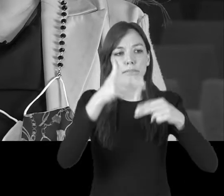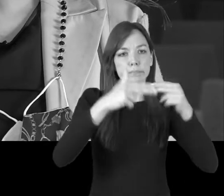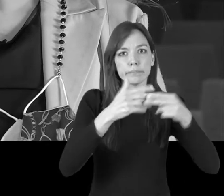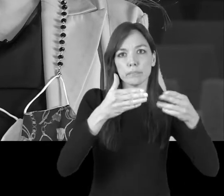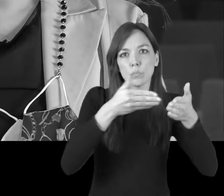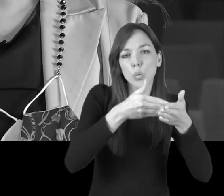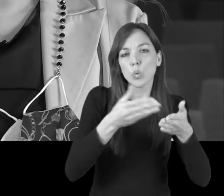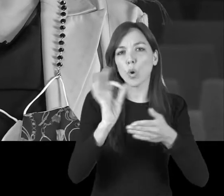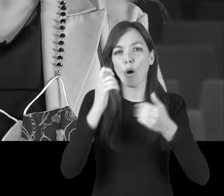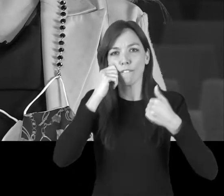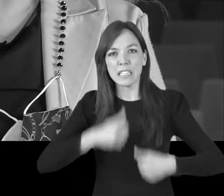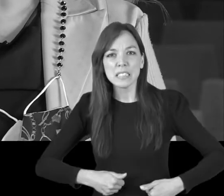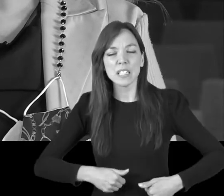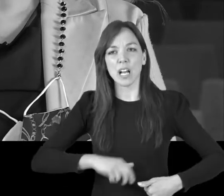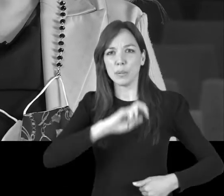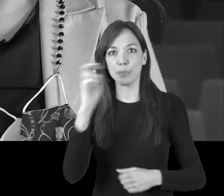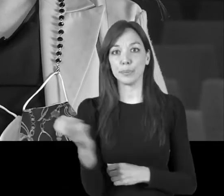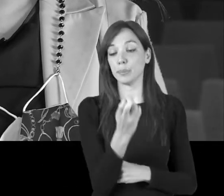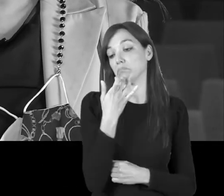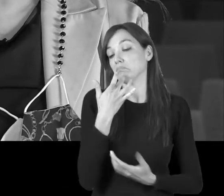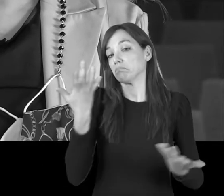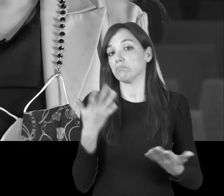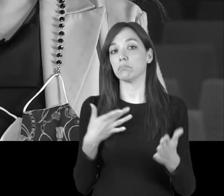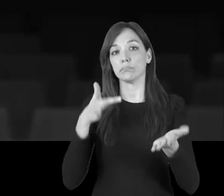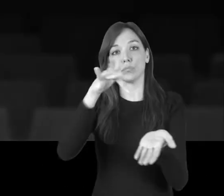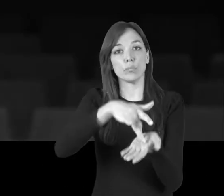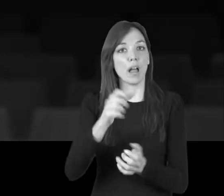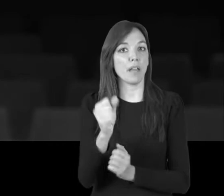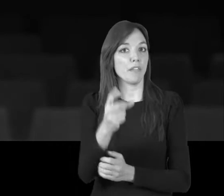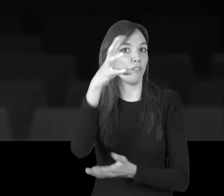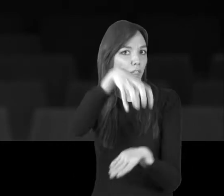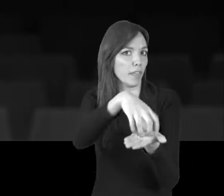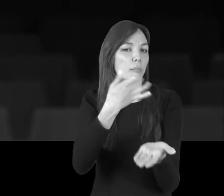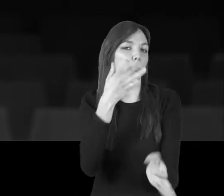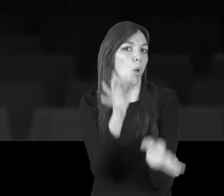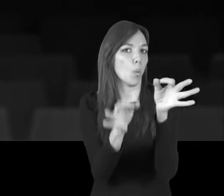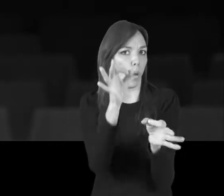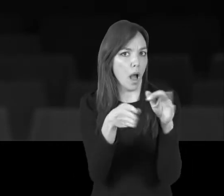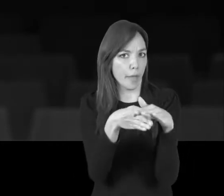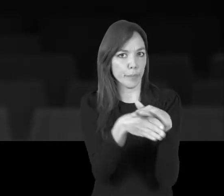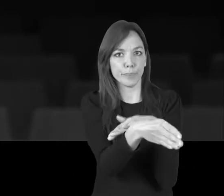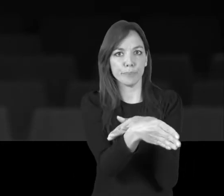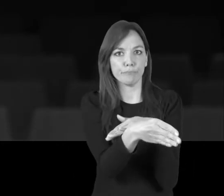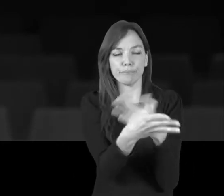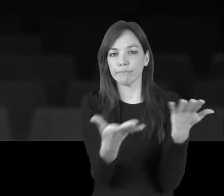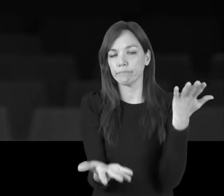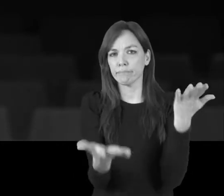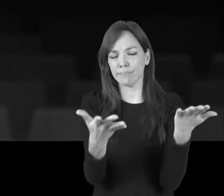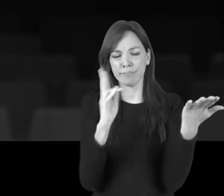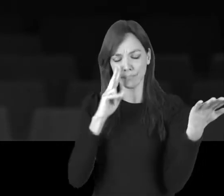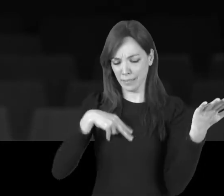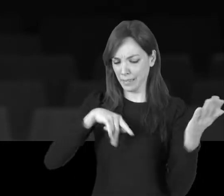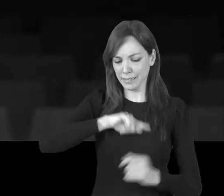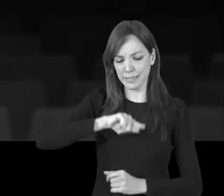son técnicas o arquitectónicas o físicas. Va a un edificio, al Palacio de Justicia